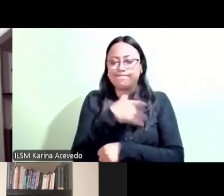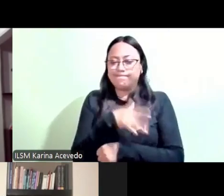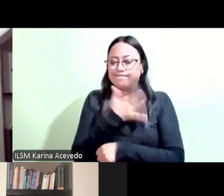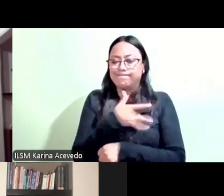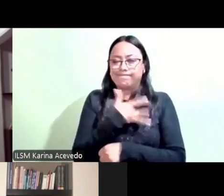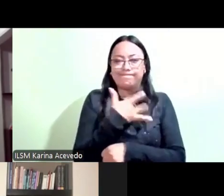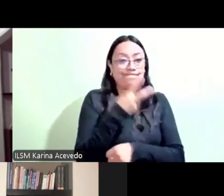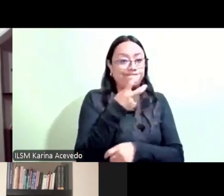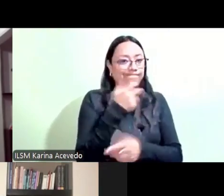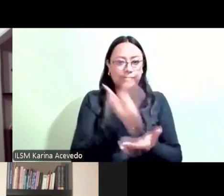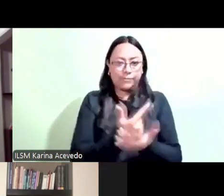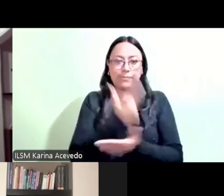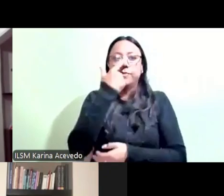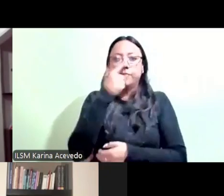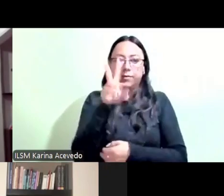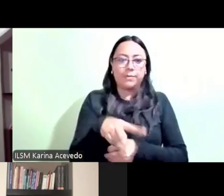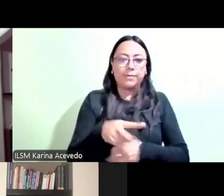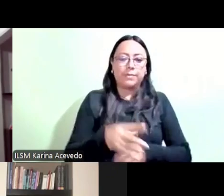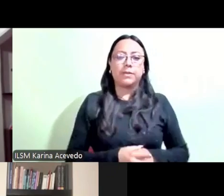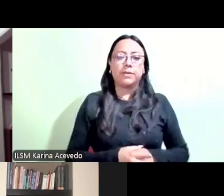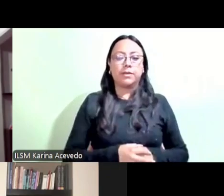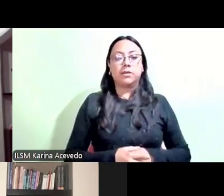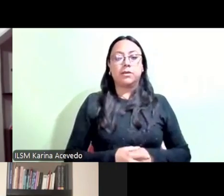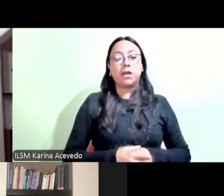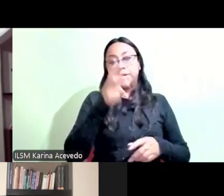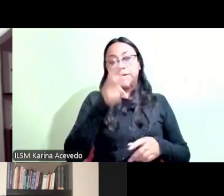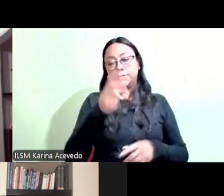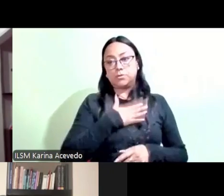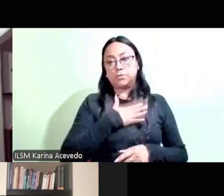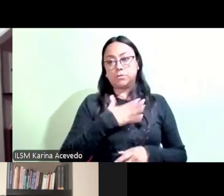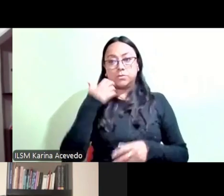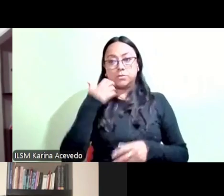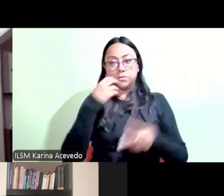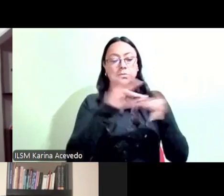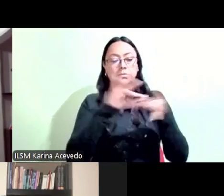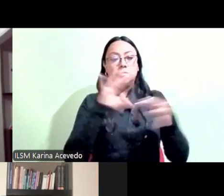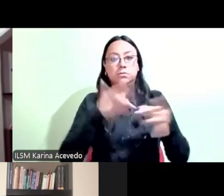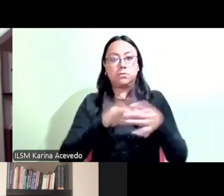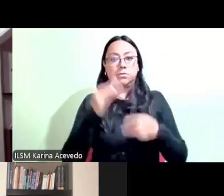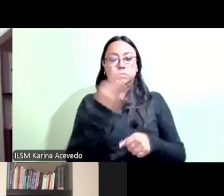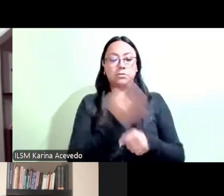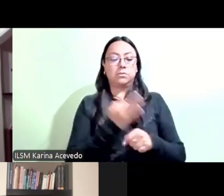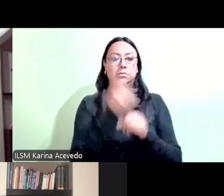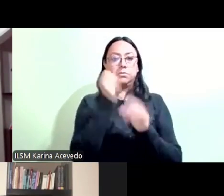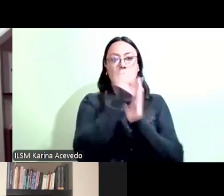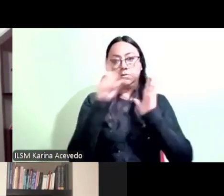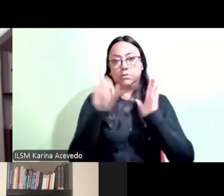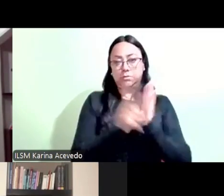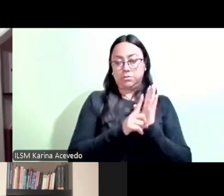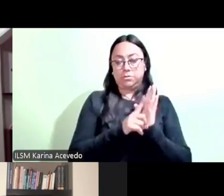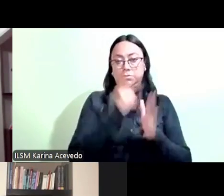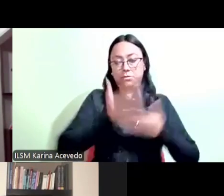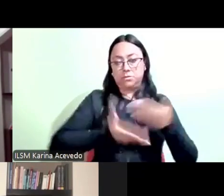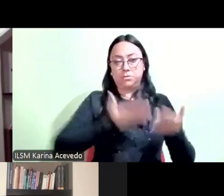momento. Sí quiero resaltar que lo que se está planteando en la solicitud para la